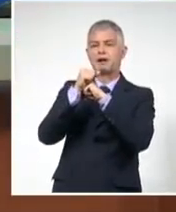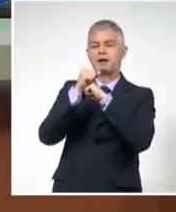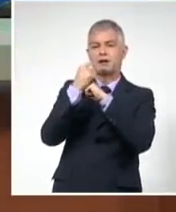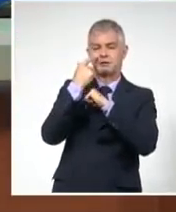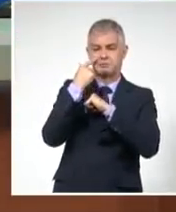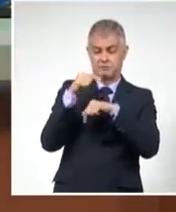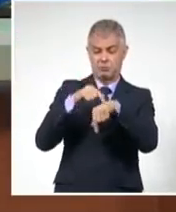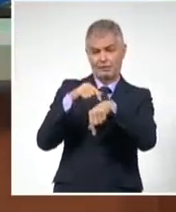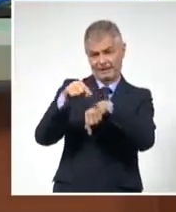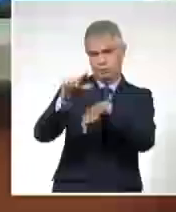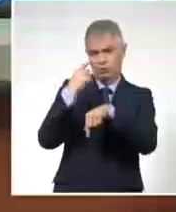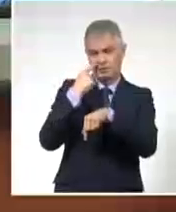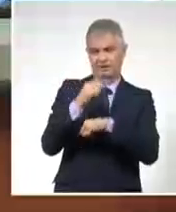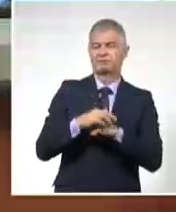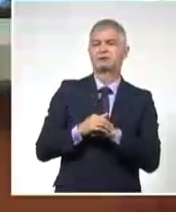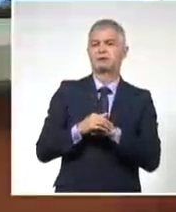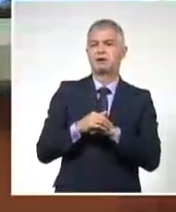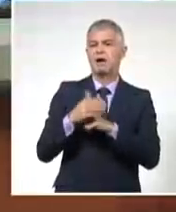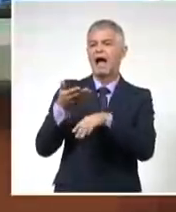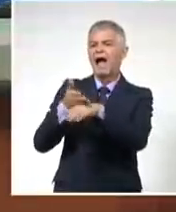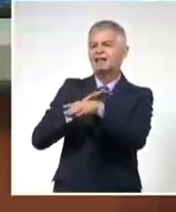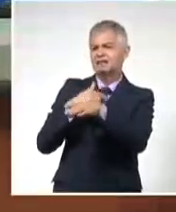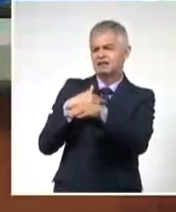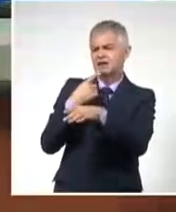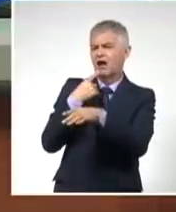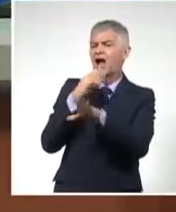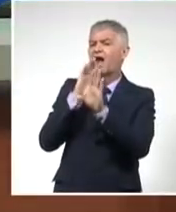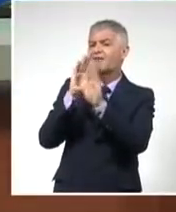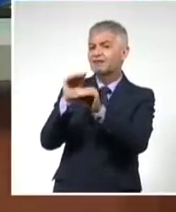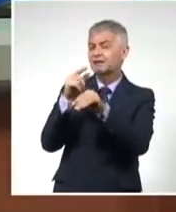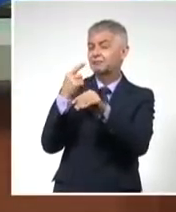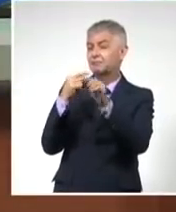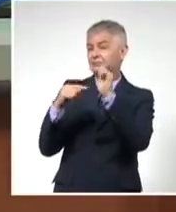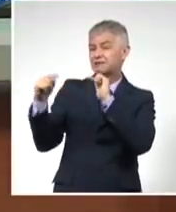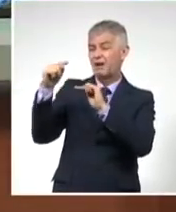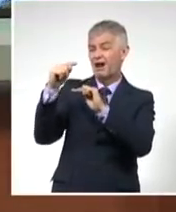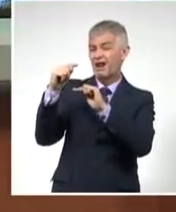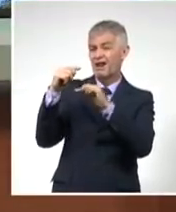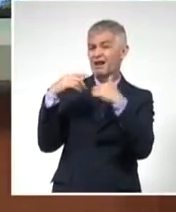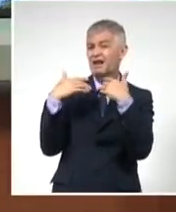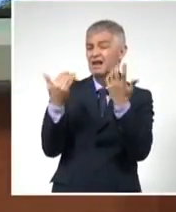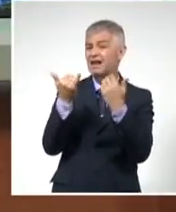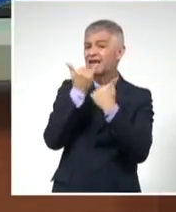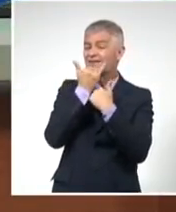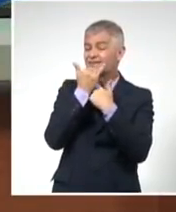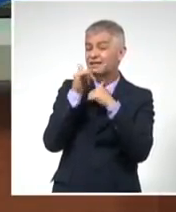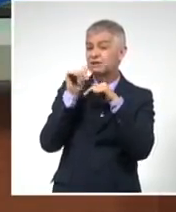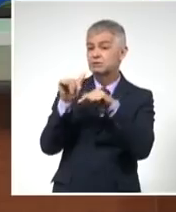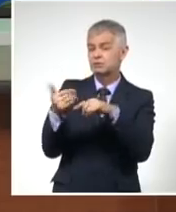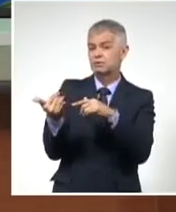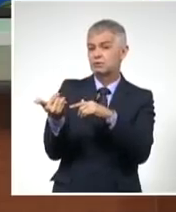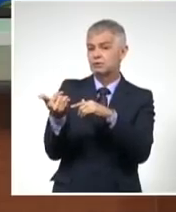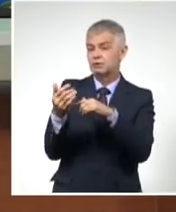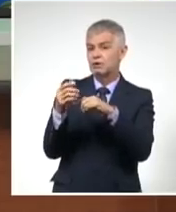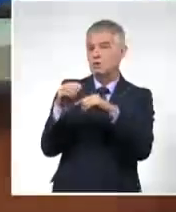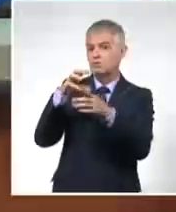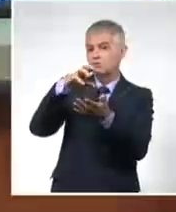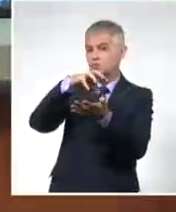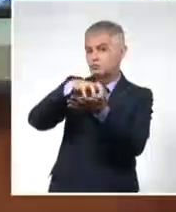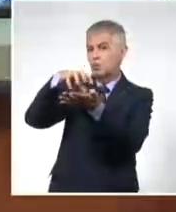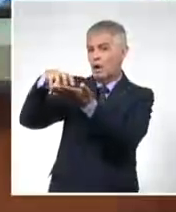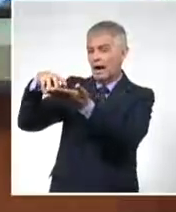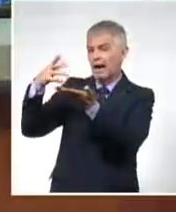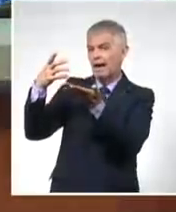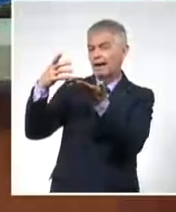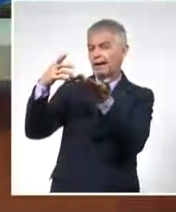momento. Pero antes quisiera decirles que el impacto fundamental que han tenido nuestros lugares, nuestras